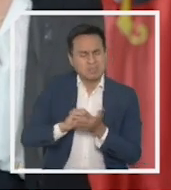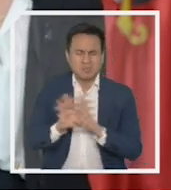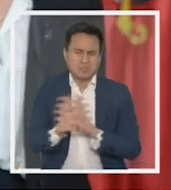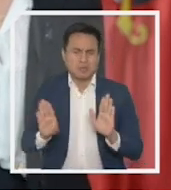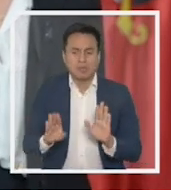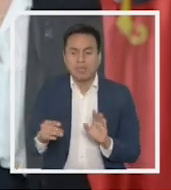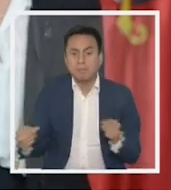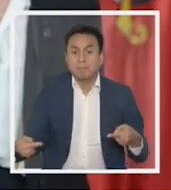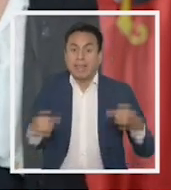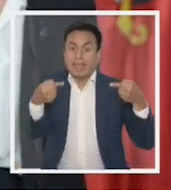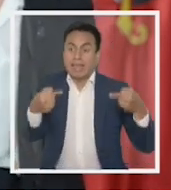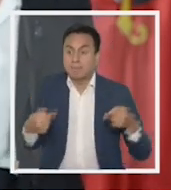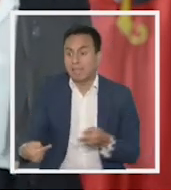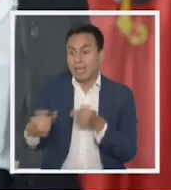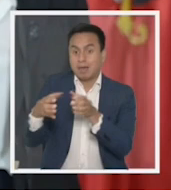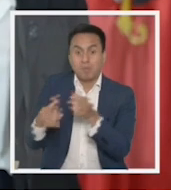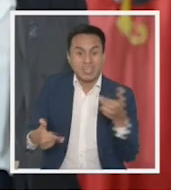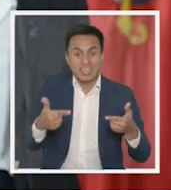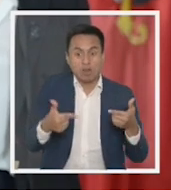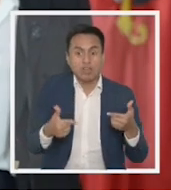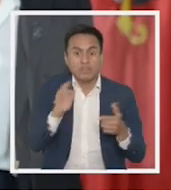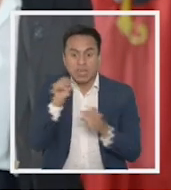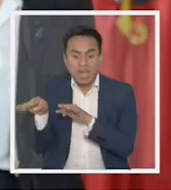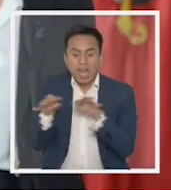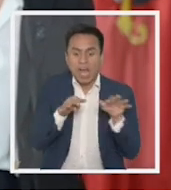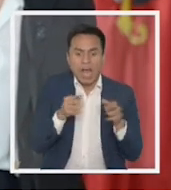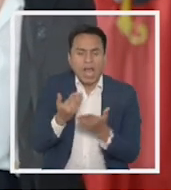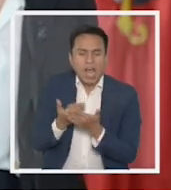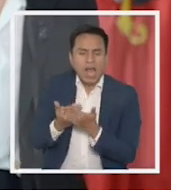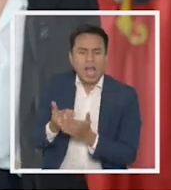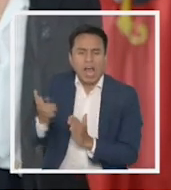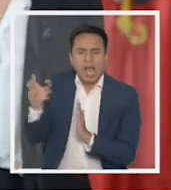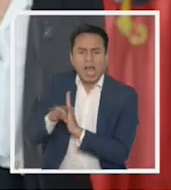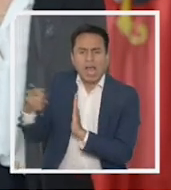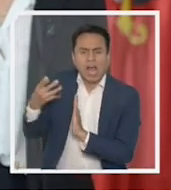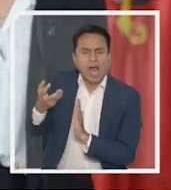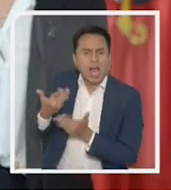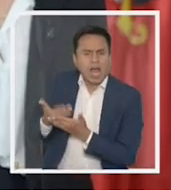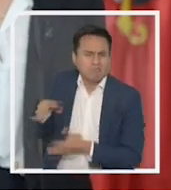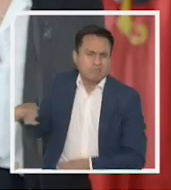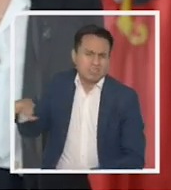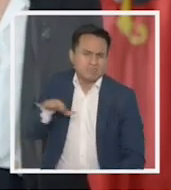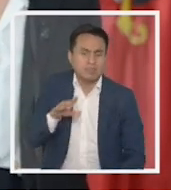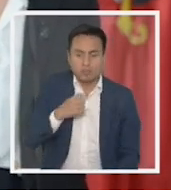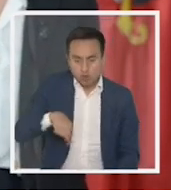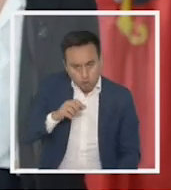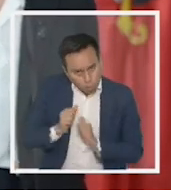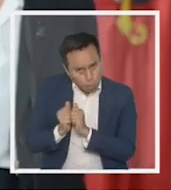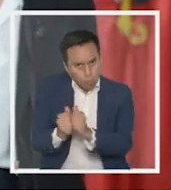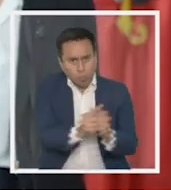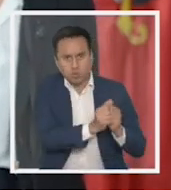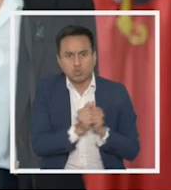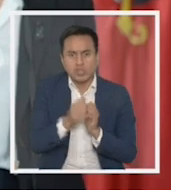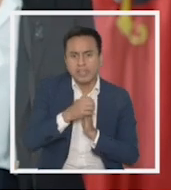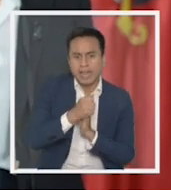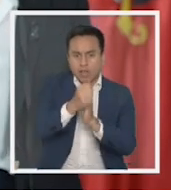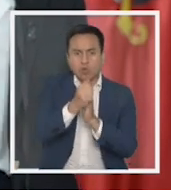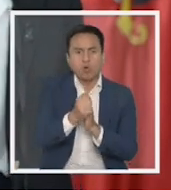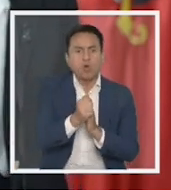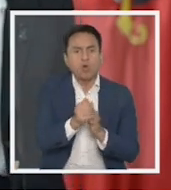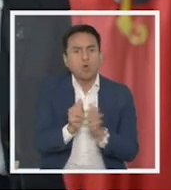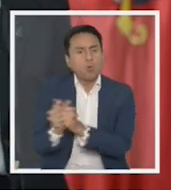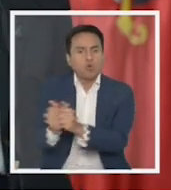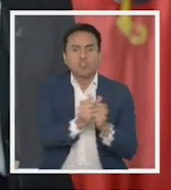delincuencia. Avancemos juntos, con liderazgo conjunto, adelante a combatir a